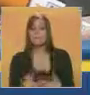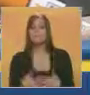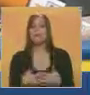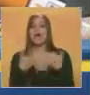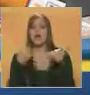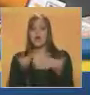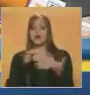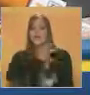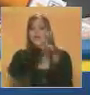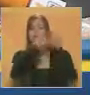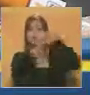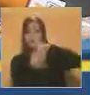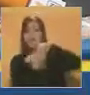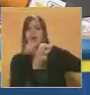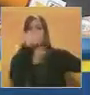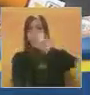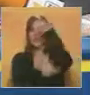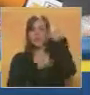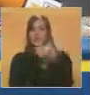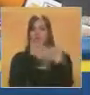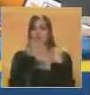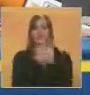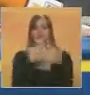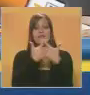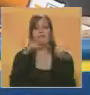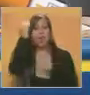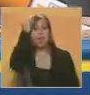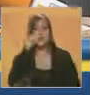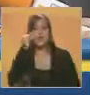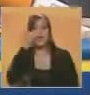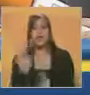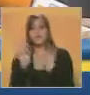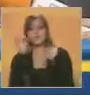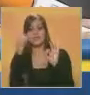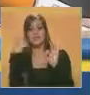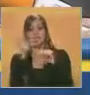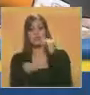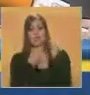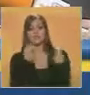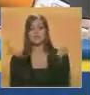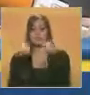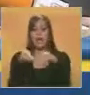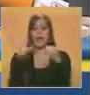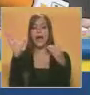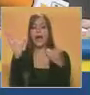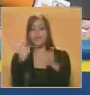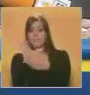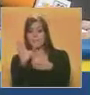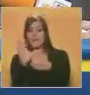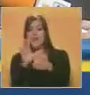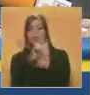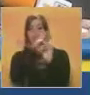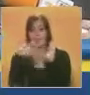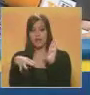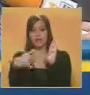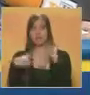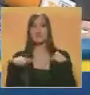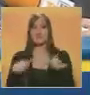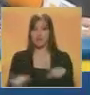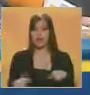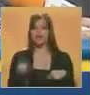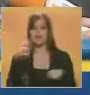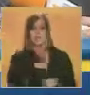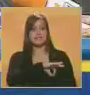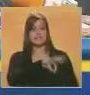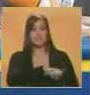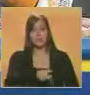estado ajustado a los estándares internacionales en materia de libertad de expresión, especialmente a la Convención Americana sobre Derechos Humanos y